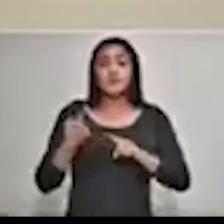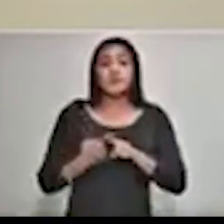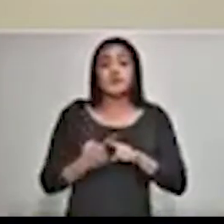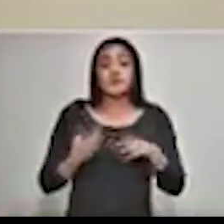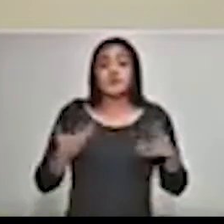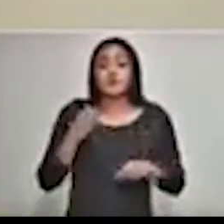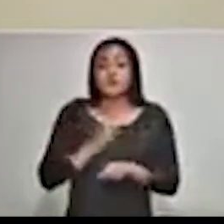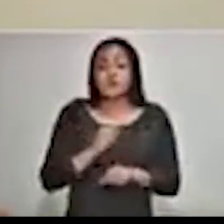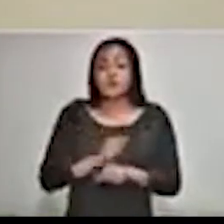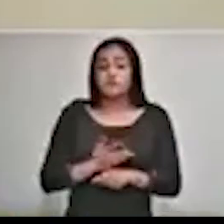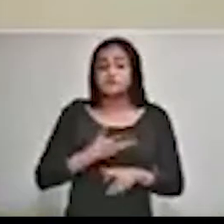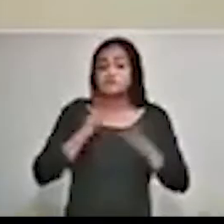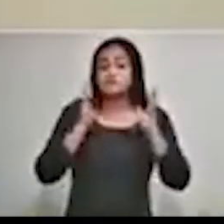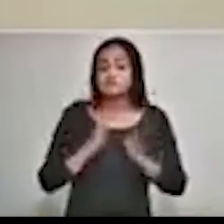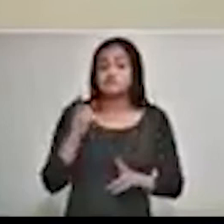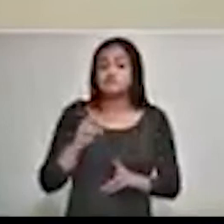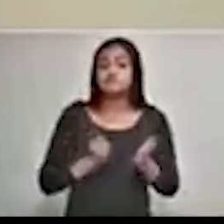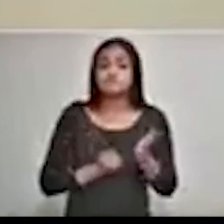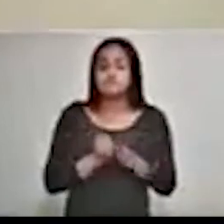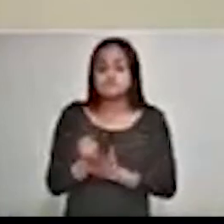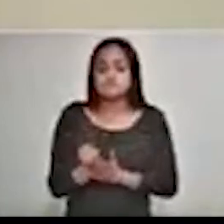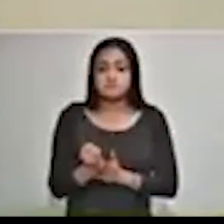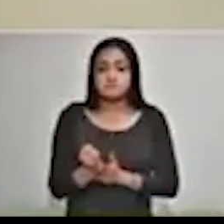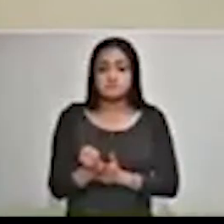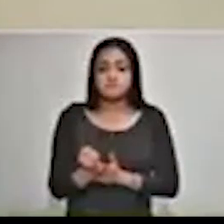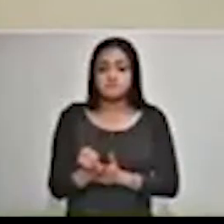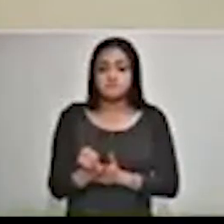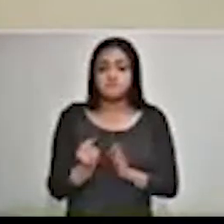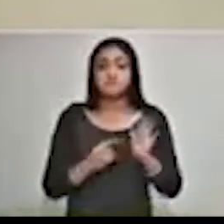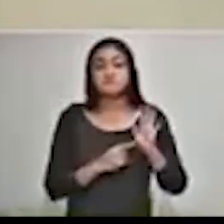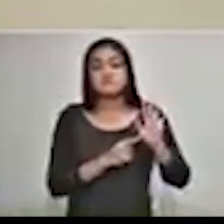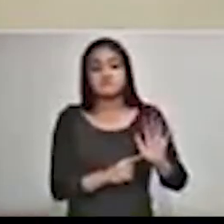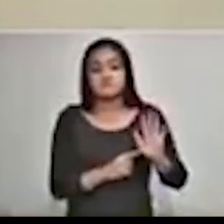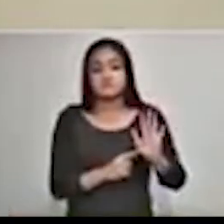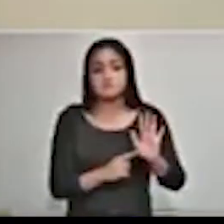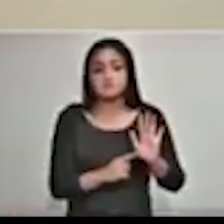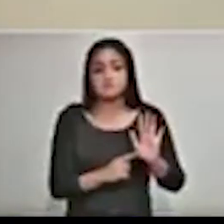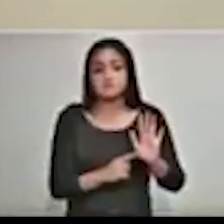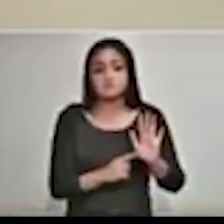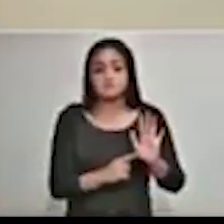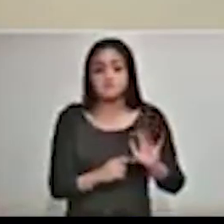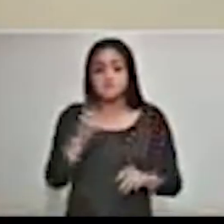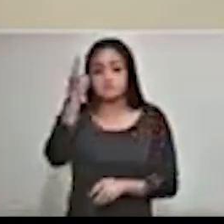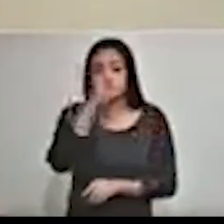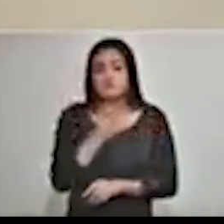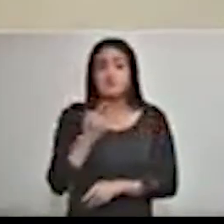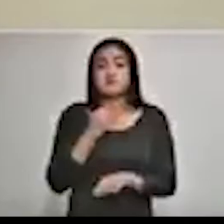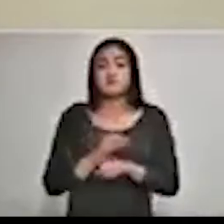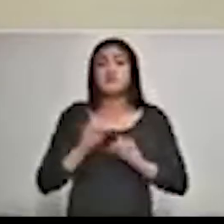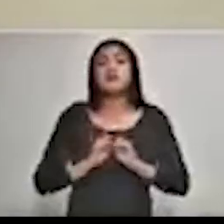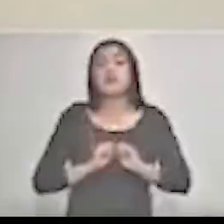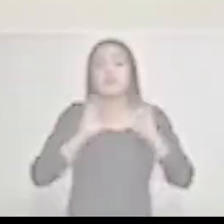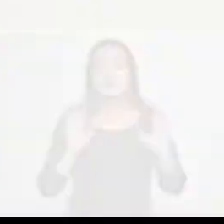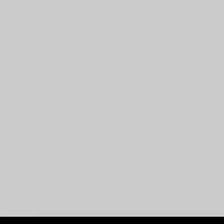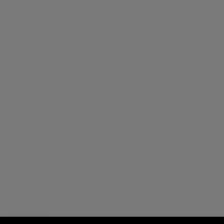a contenido sus decisiones en decretos para que haya claridad